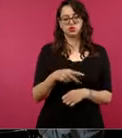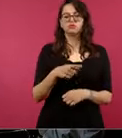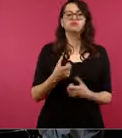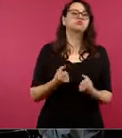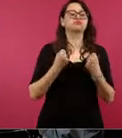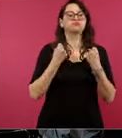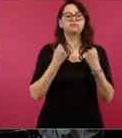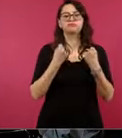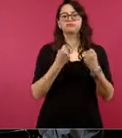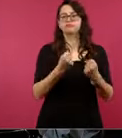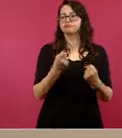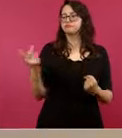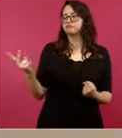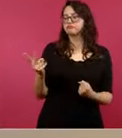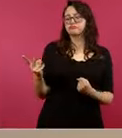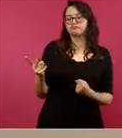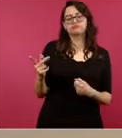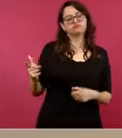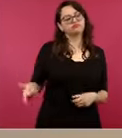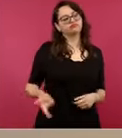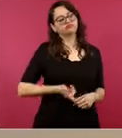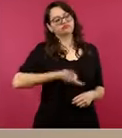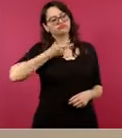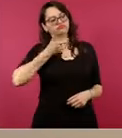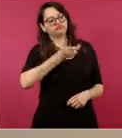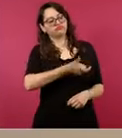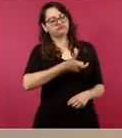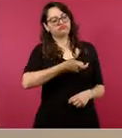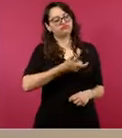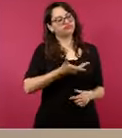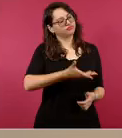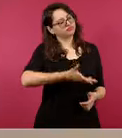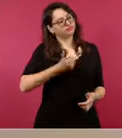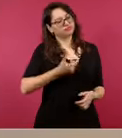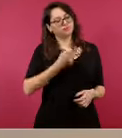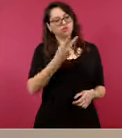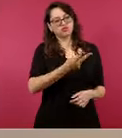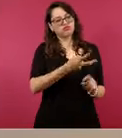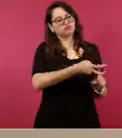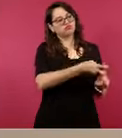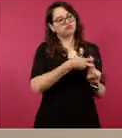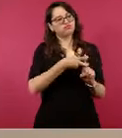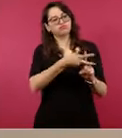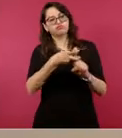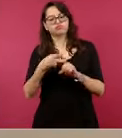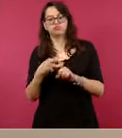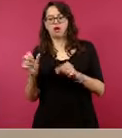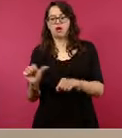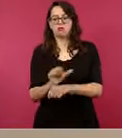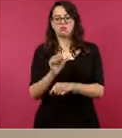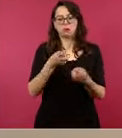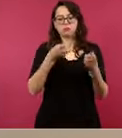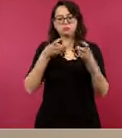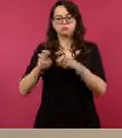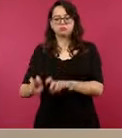las cuales amagaron a las dos víctimas, obligándolas a subir a otro vehículo donde los mantuvieron privados de su